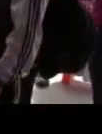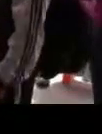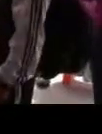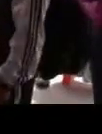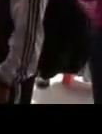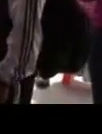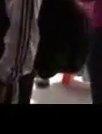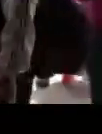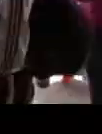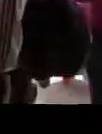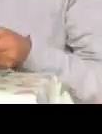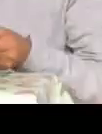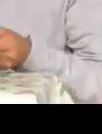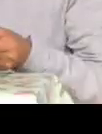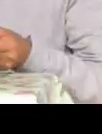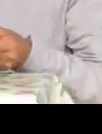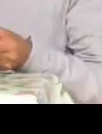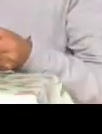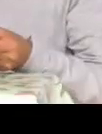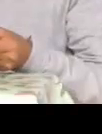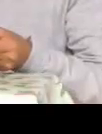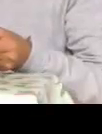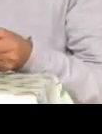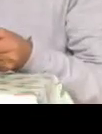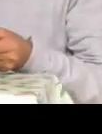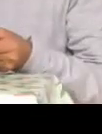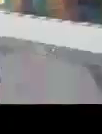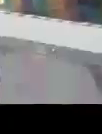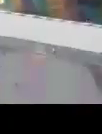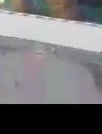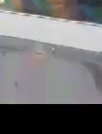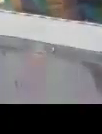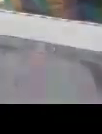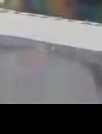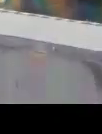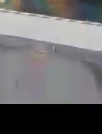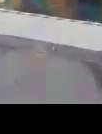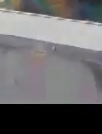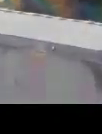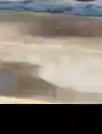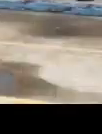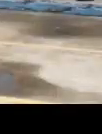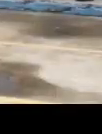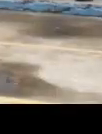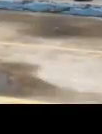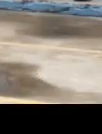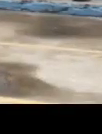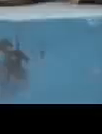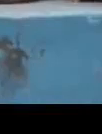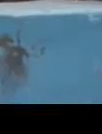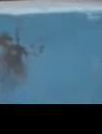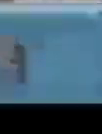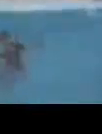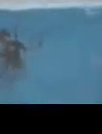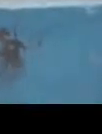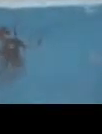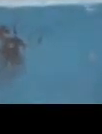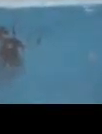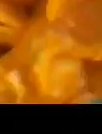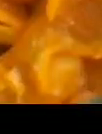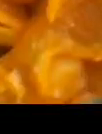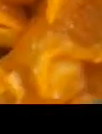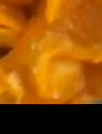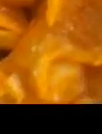tiene mucha acogida entre los pobladores del sector y los turistas. La gente se acomoda donde sea para poder degustarlo.